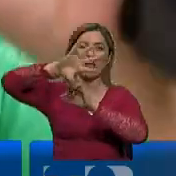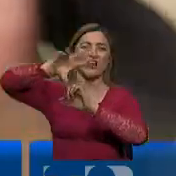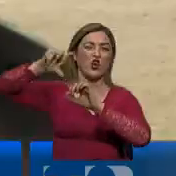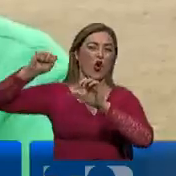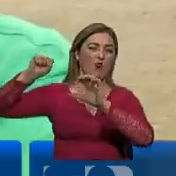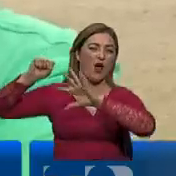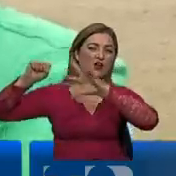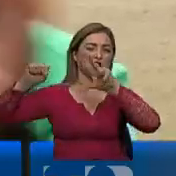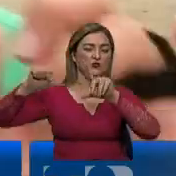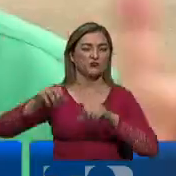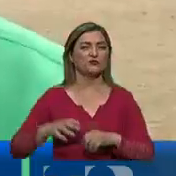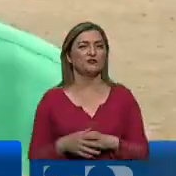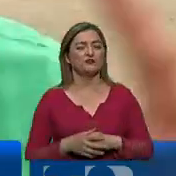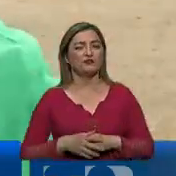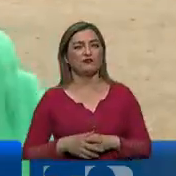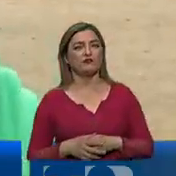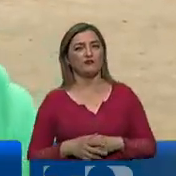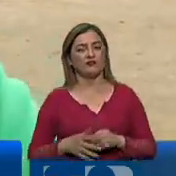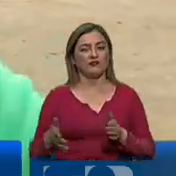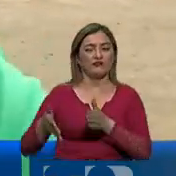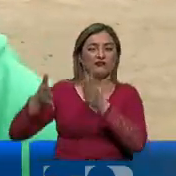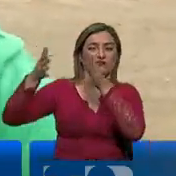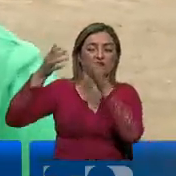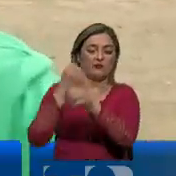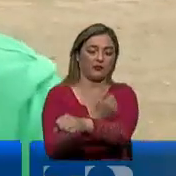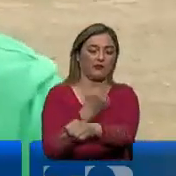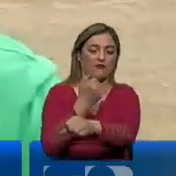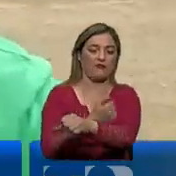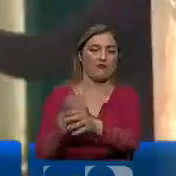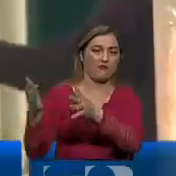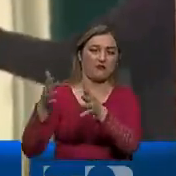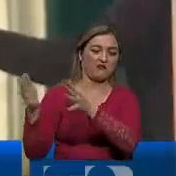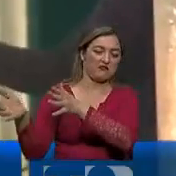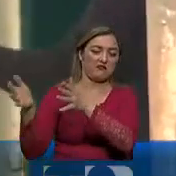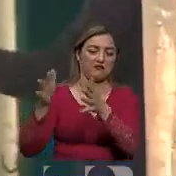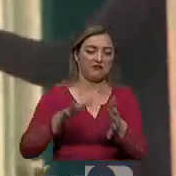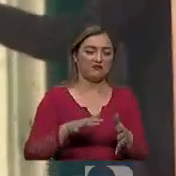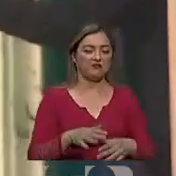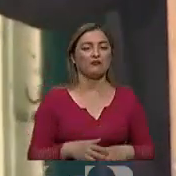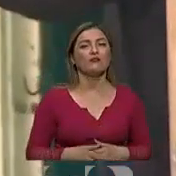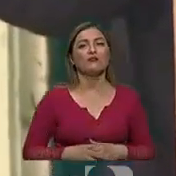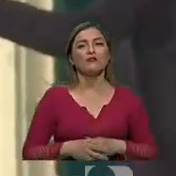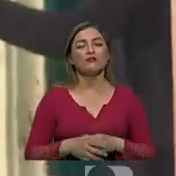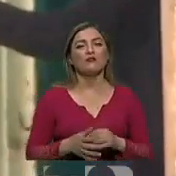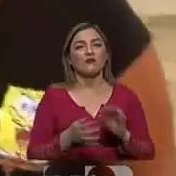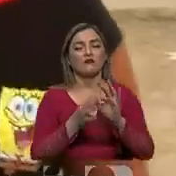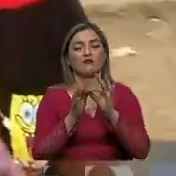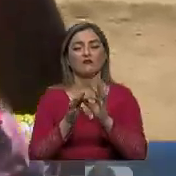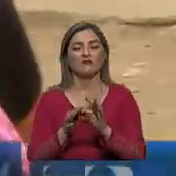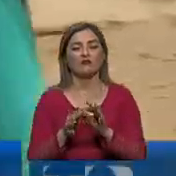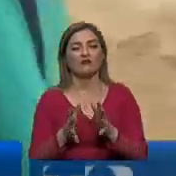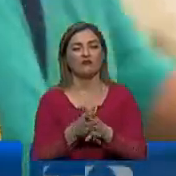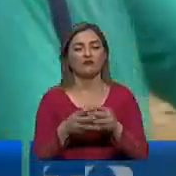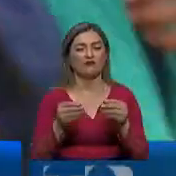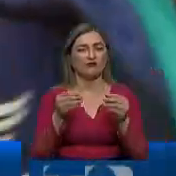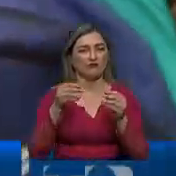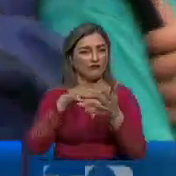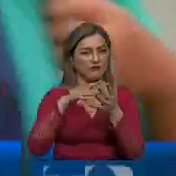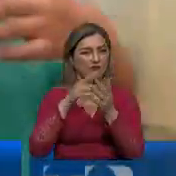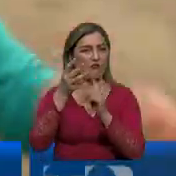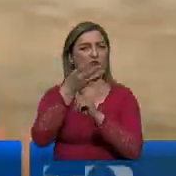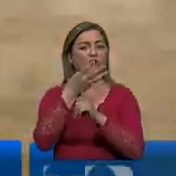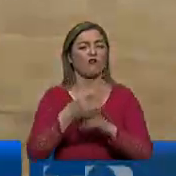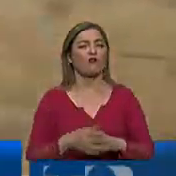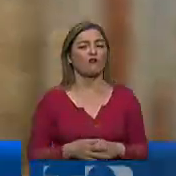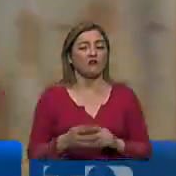las paredes, estos chicos que consumen se han llevado todo lo que son las paredes. Que mientras tanto siguen arreglándoselas con la educación virtual, con el